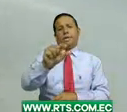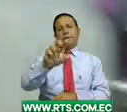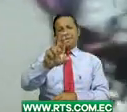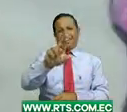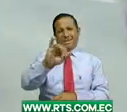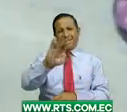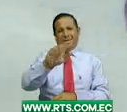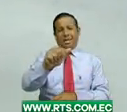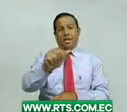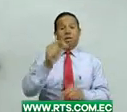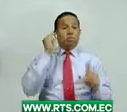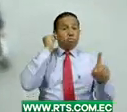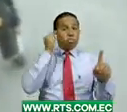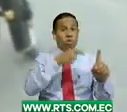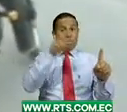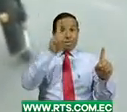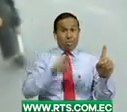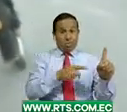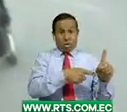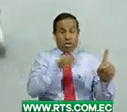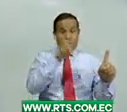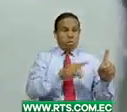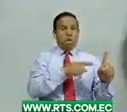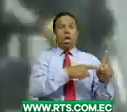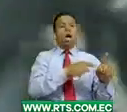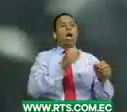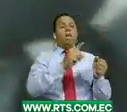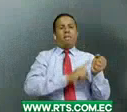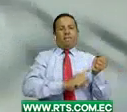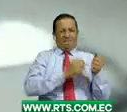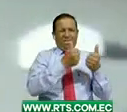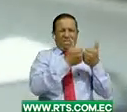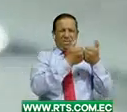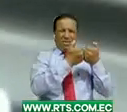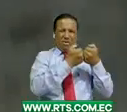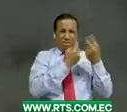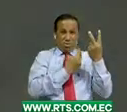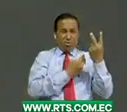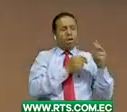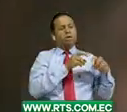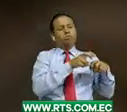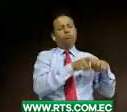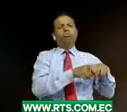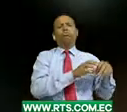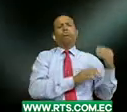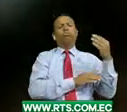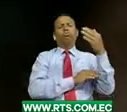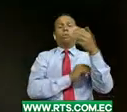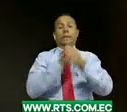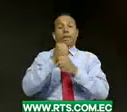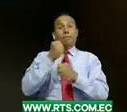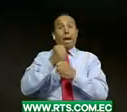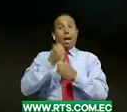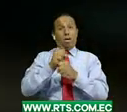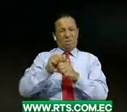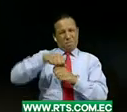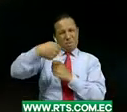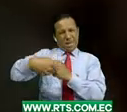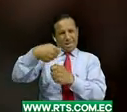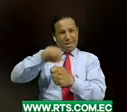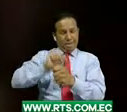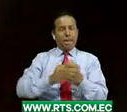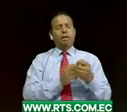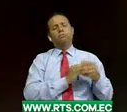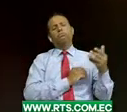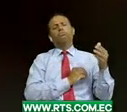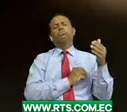venezolana, según sus familiares, salió de casa junto a su novio para ir a trabajar a una bananera ubicada cerca de esta vía, cuando